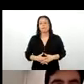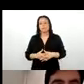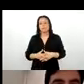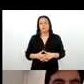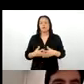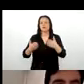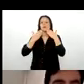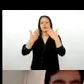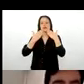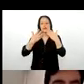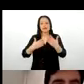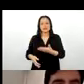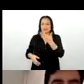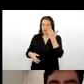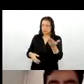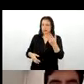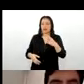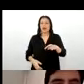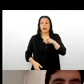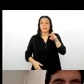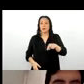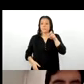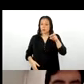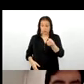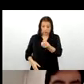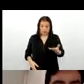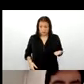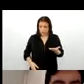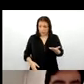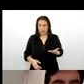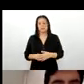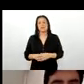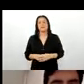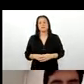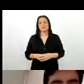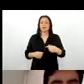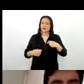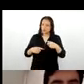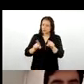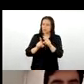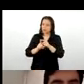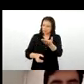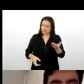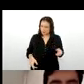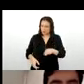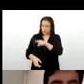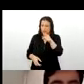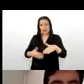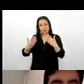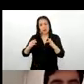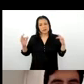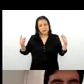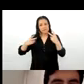más bien, muchas gracias a PROMPERU por la invitación y yo los invito a que puedan visitar las